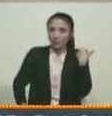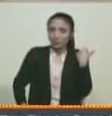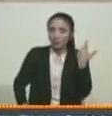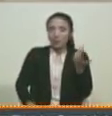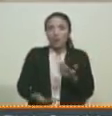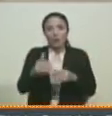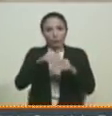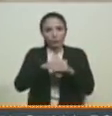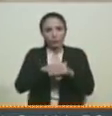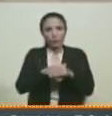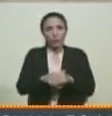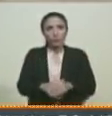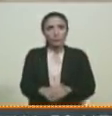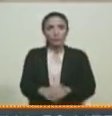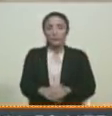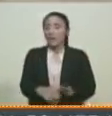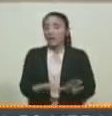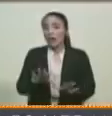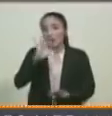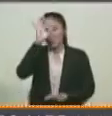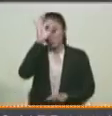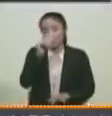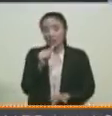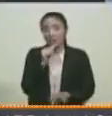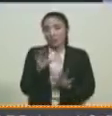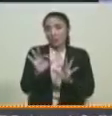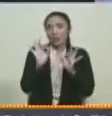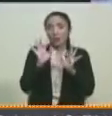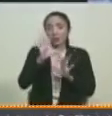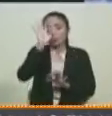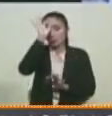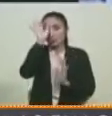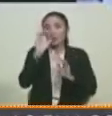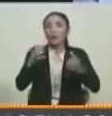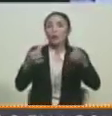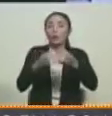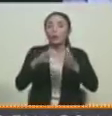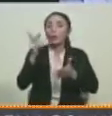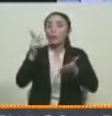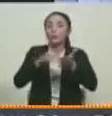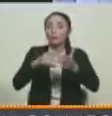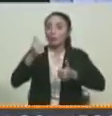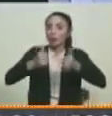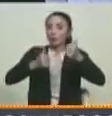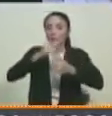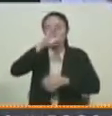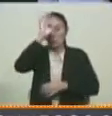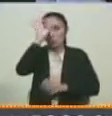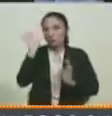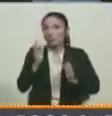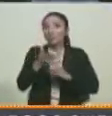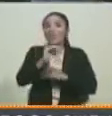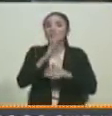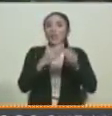No sé a quién han elegido ellos de líder, los partidos que participaron en las elecciones, si tienen algún líder